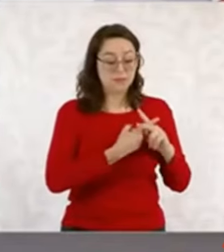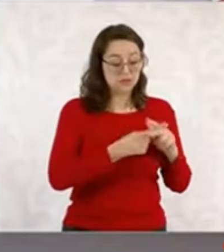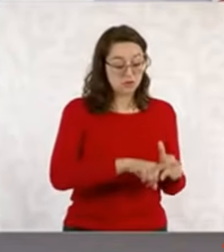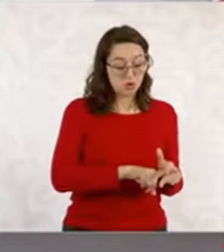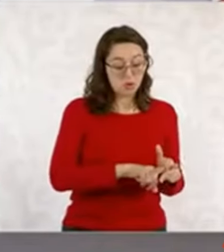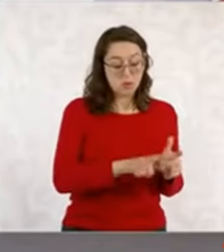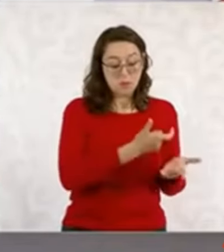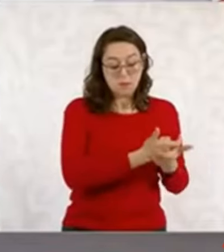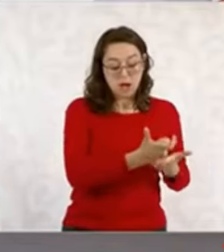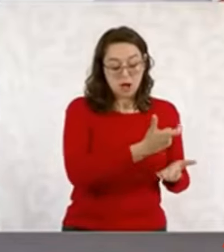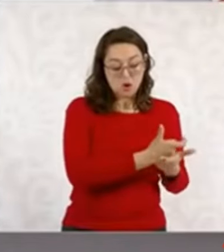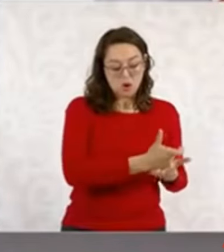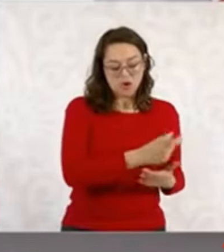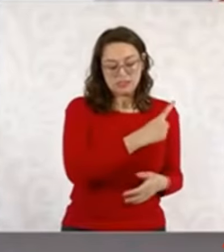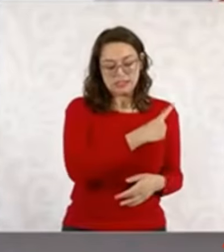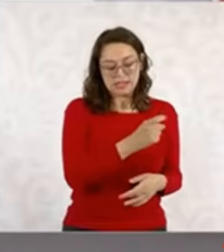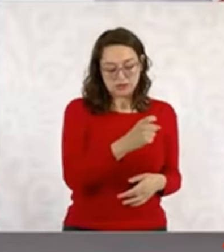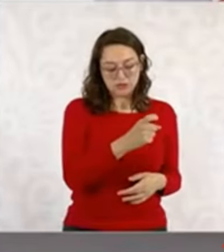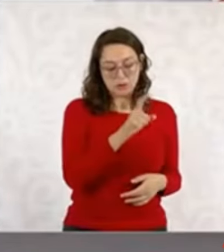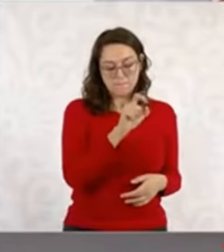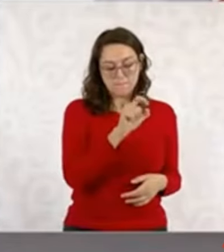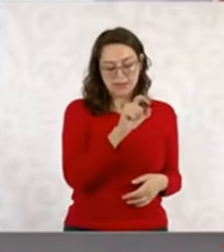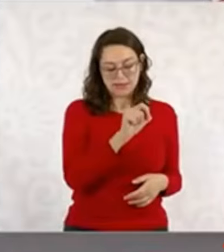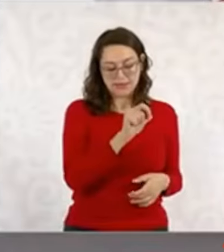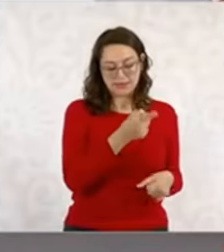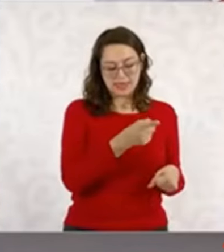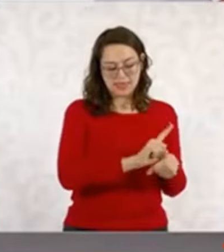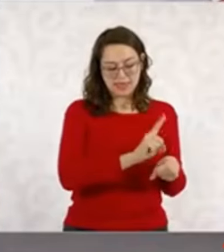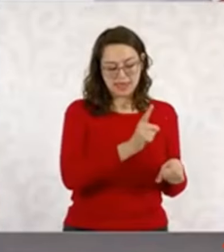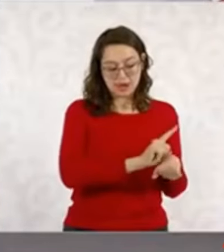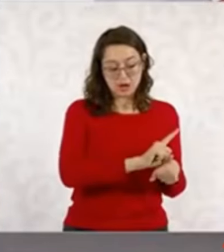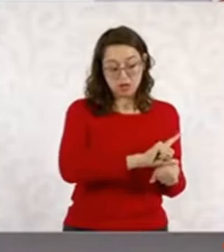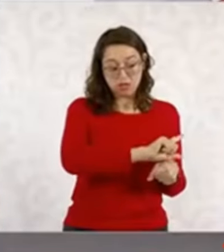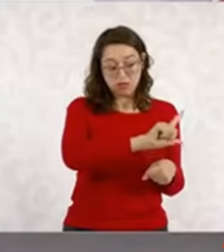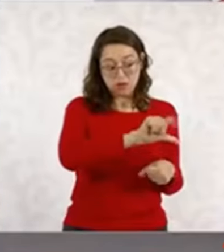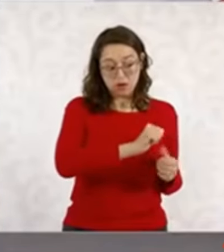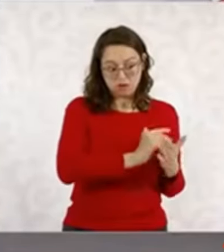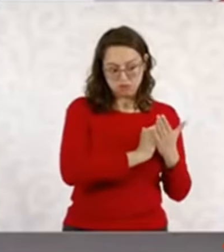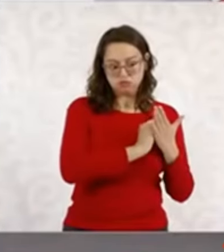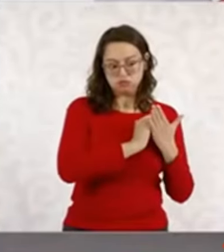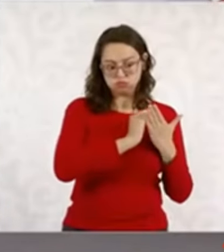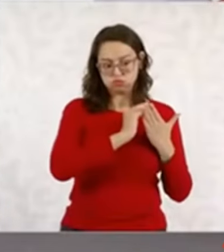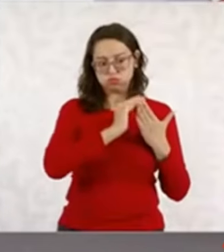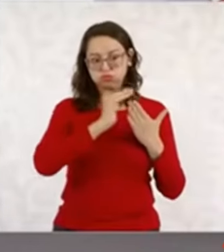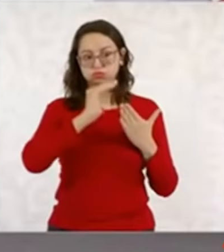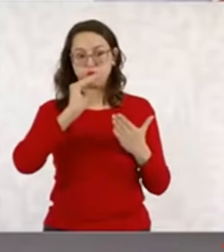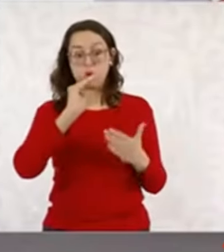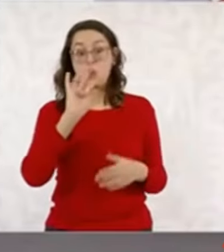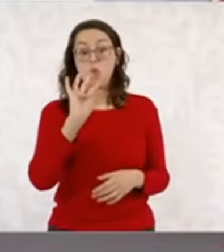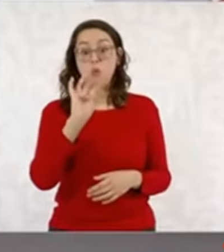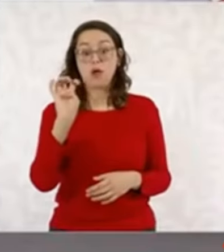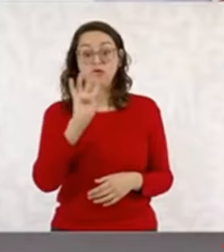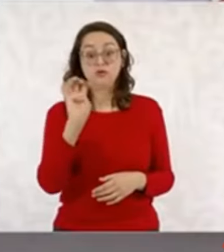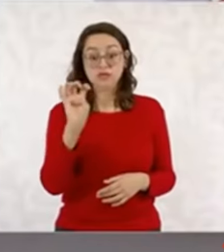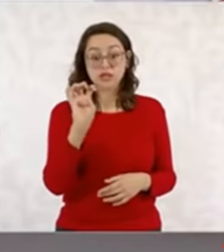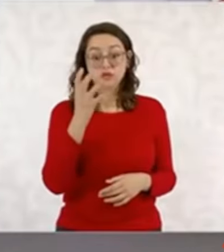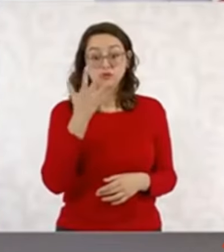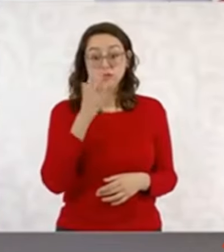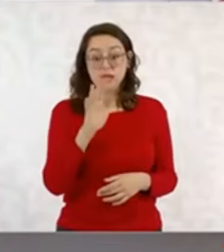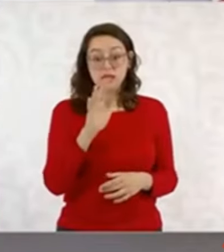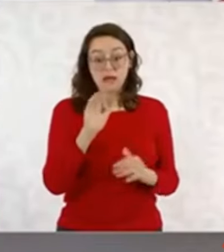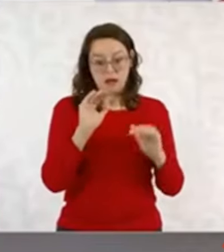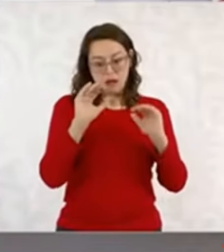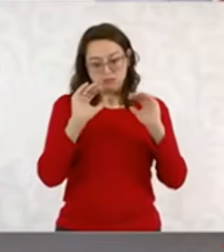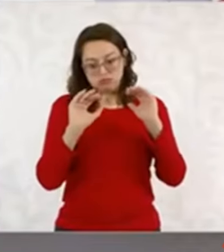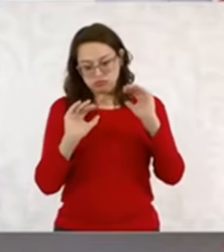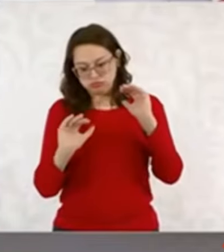menos, casi 100 pesos, comparado con los 410. Quiere decir que el salario mínimo cae